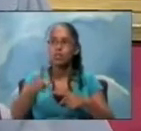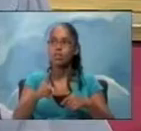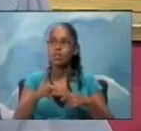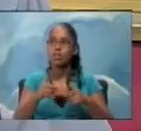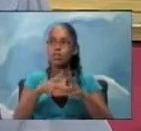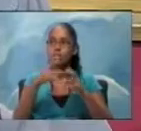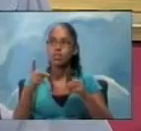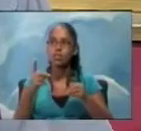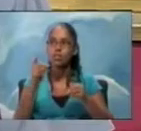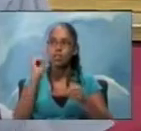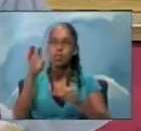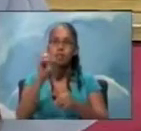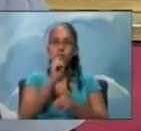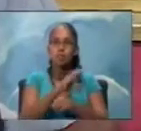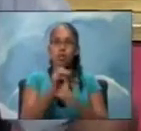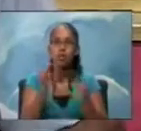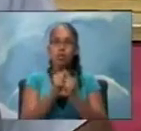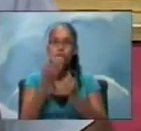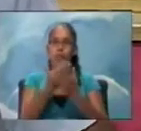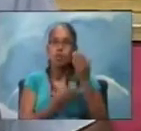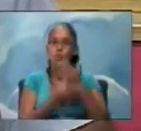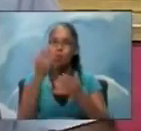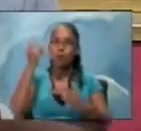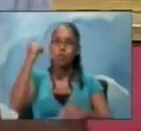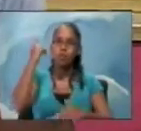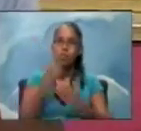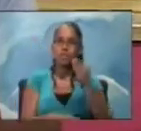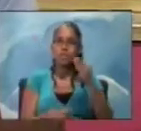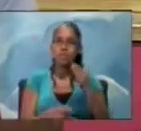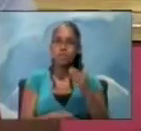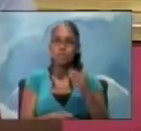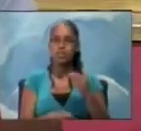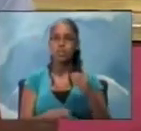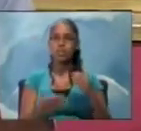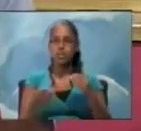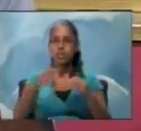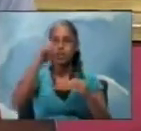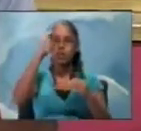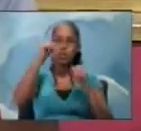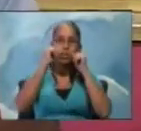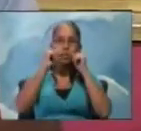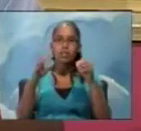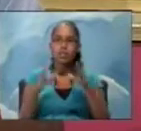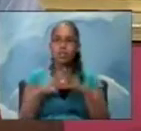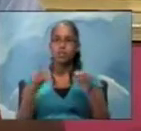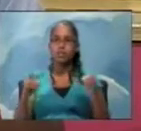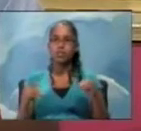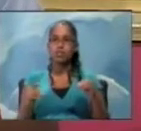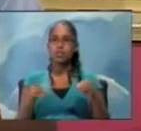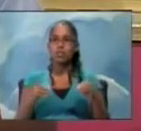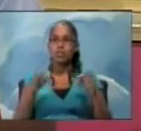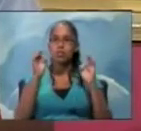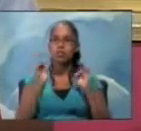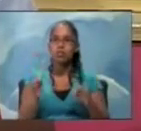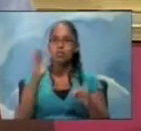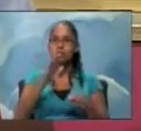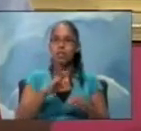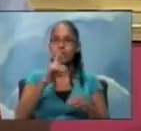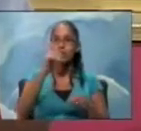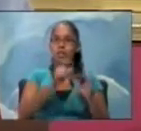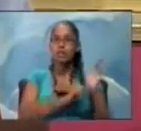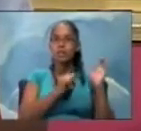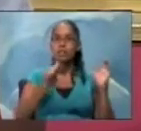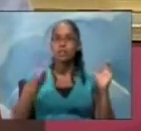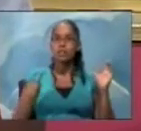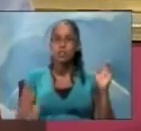le enviaron con las manos vacías. Bien, que Dios los bendiga a todos otra vez. El punto está es que el Señor